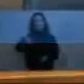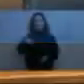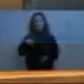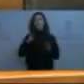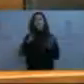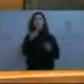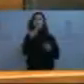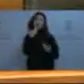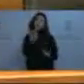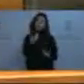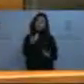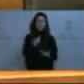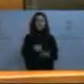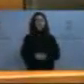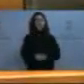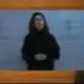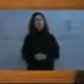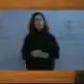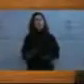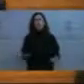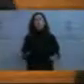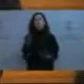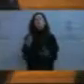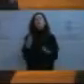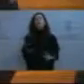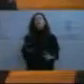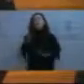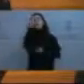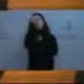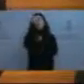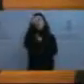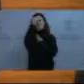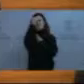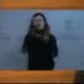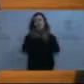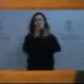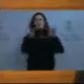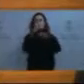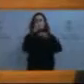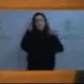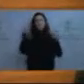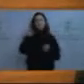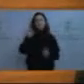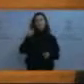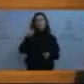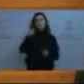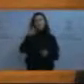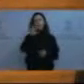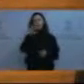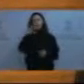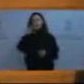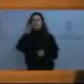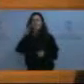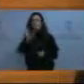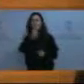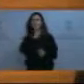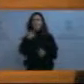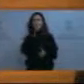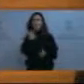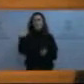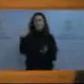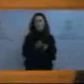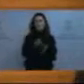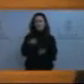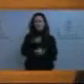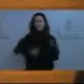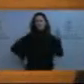Sí, muchas gracias, señor presidente. La pregunta es, ¿cree razonable y justificado que la empresa pública Sogepsa abone más de 40.000 euros en